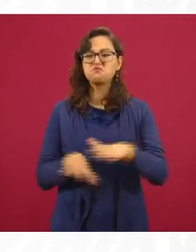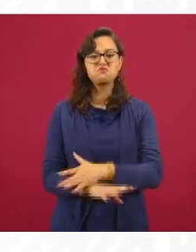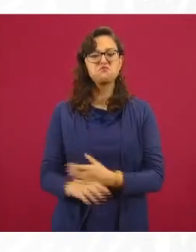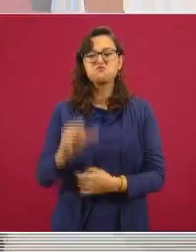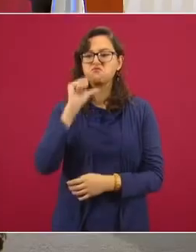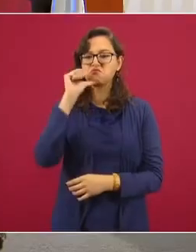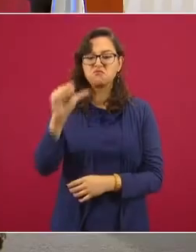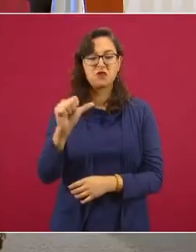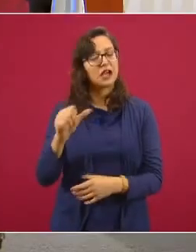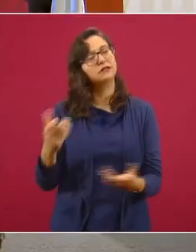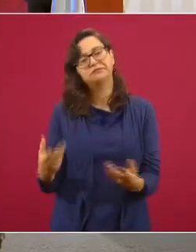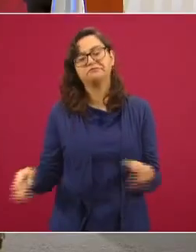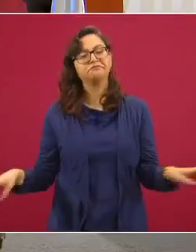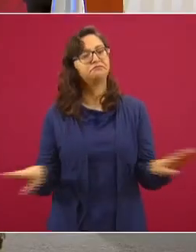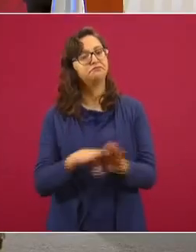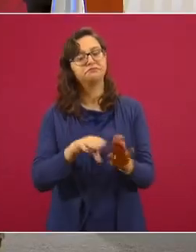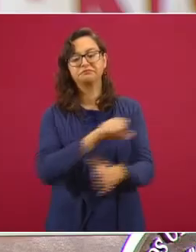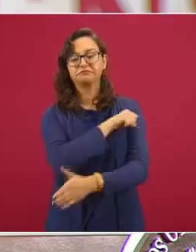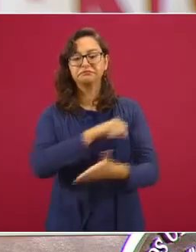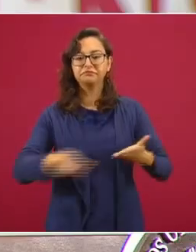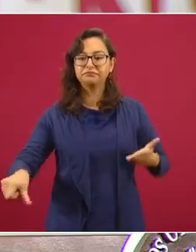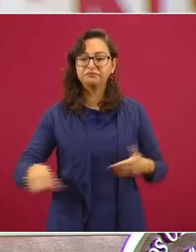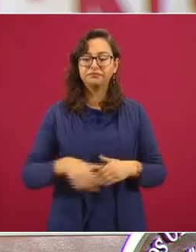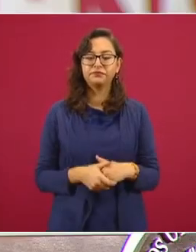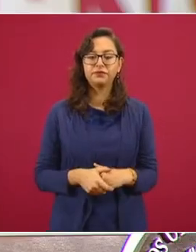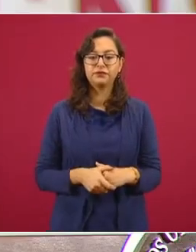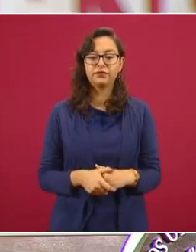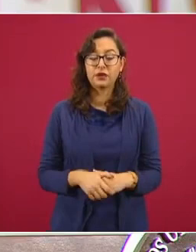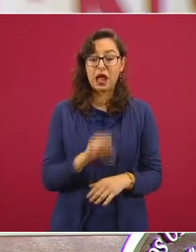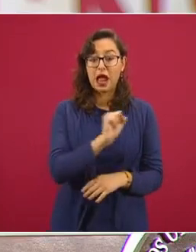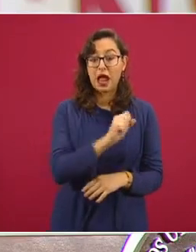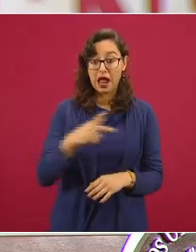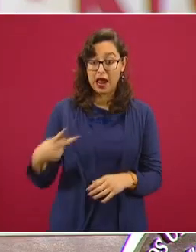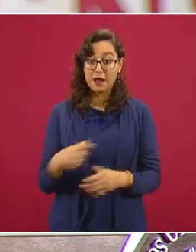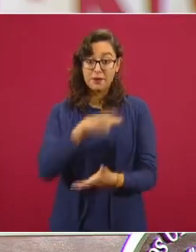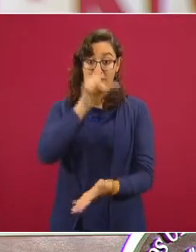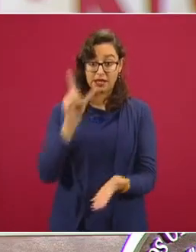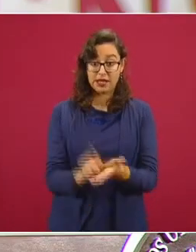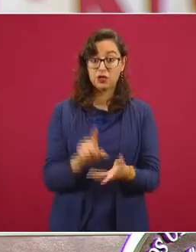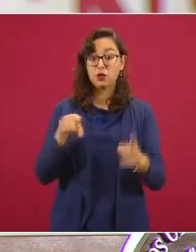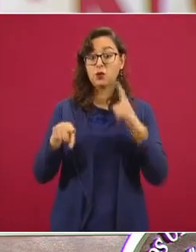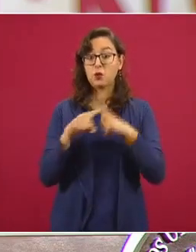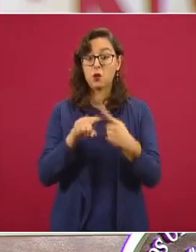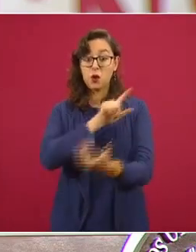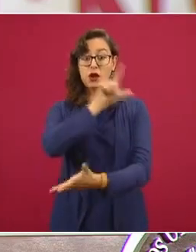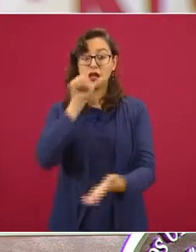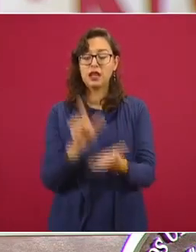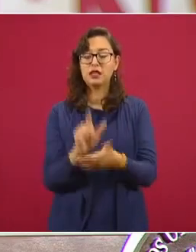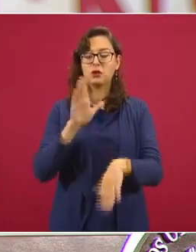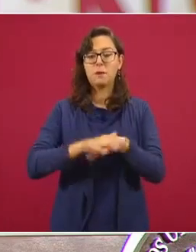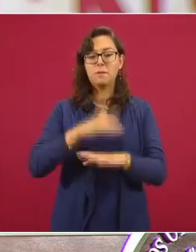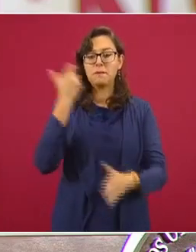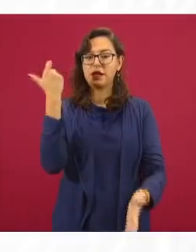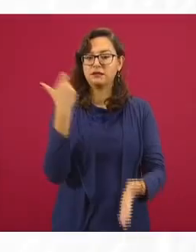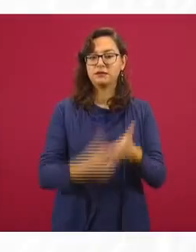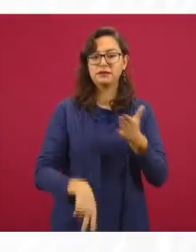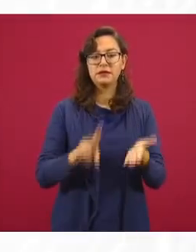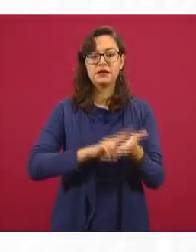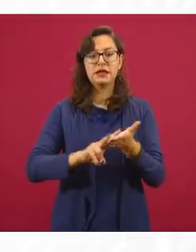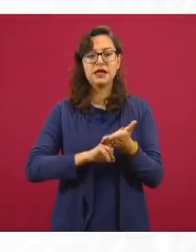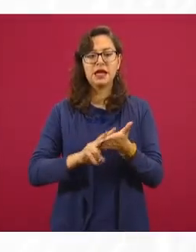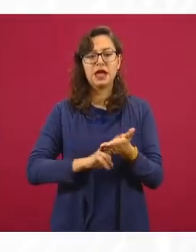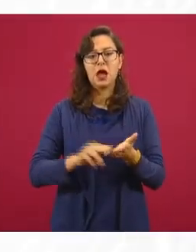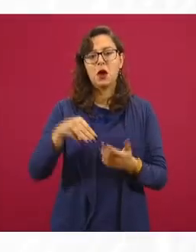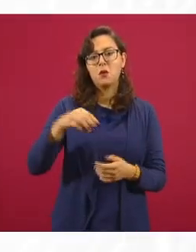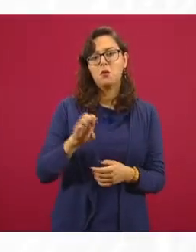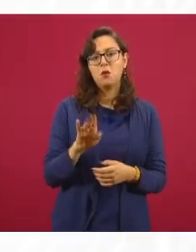no cumplen con la nueva NOM. De acuerdo a la app de Litro por Litro, las más baratas para la regular, $15.99 móvil